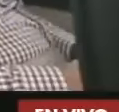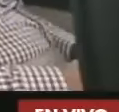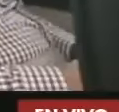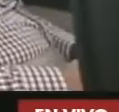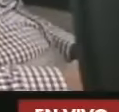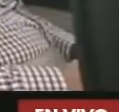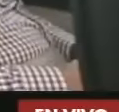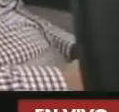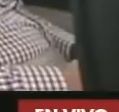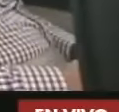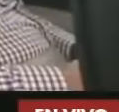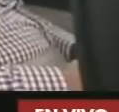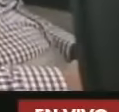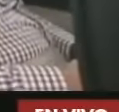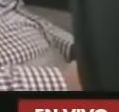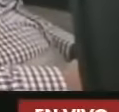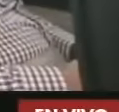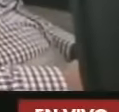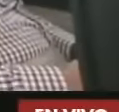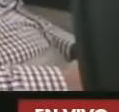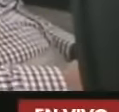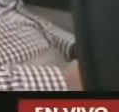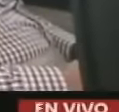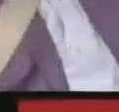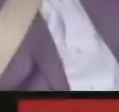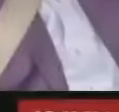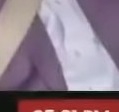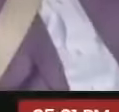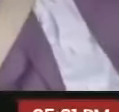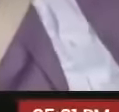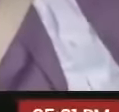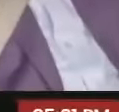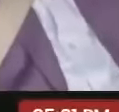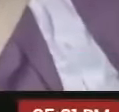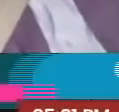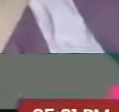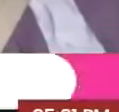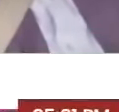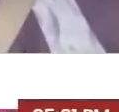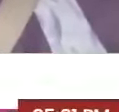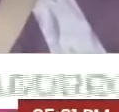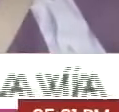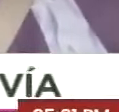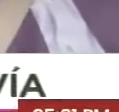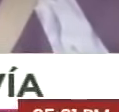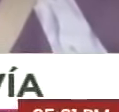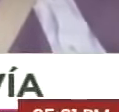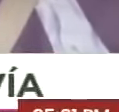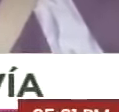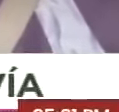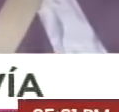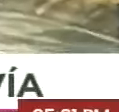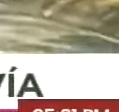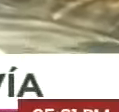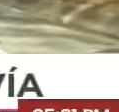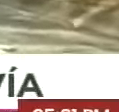Mujer, Delis Álvarez, valenciana. Silita, nueva ministra de la Mujer.